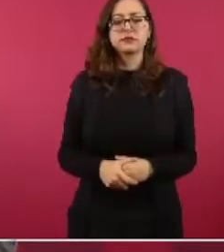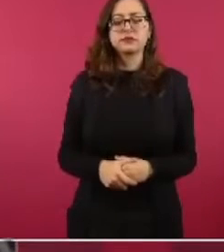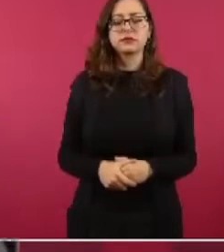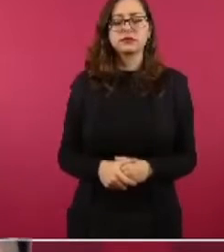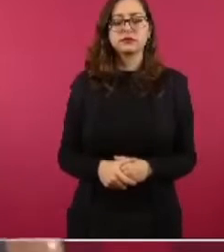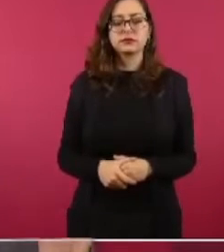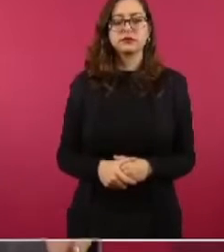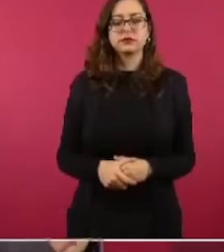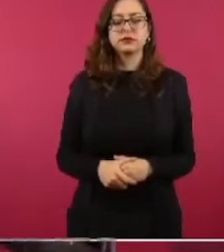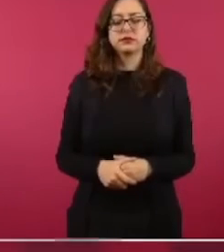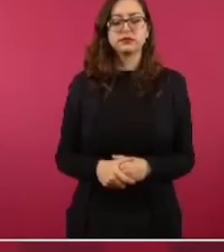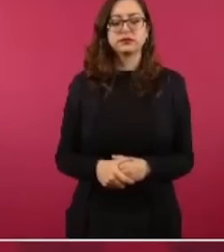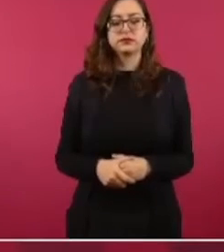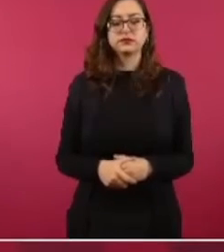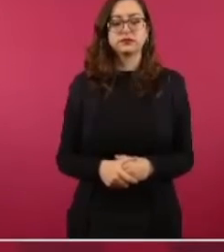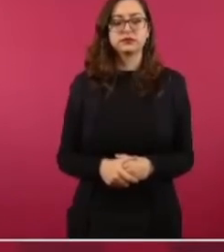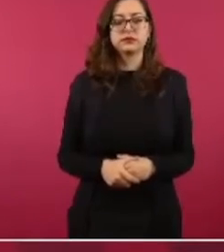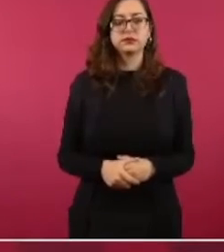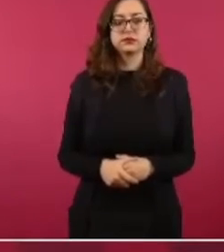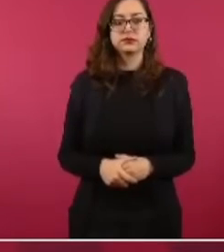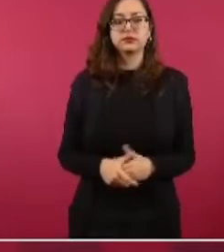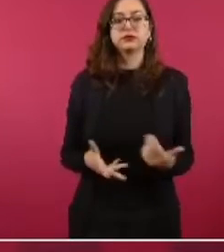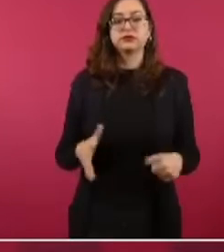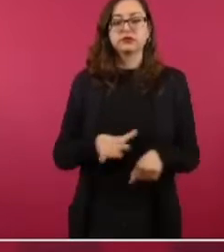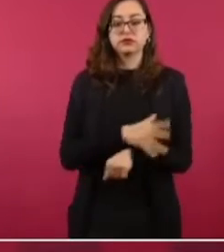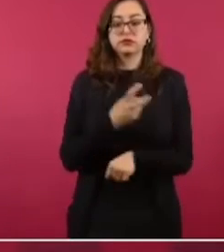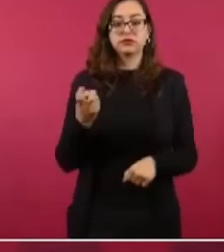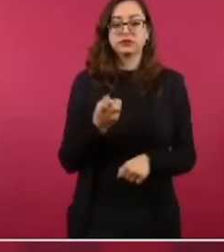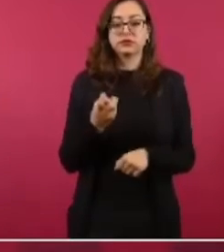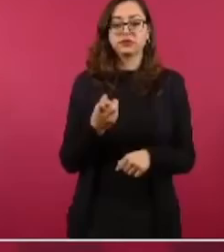están los del bloque conservador